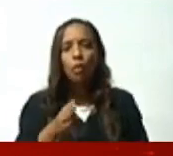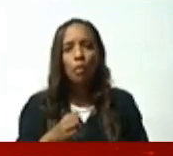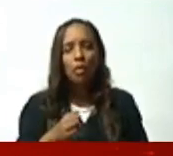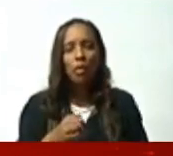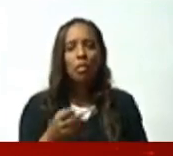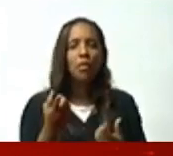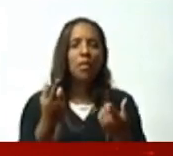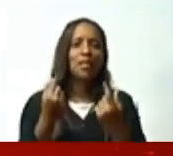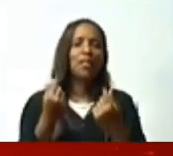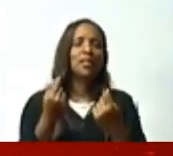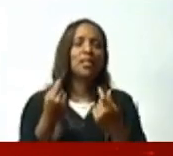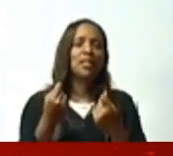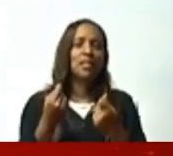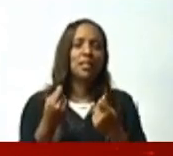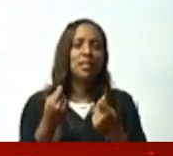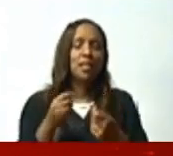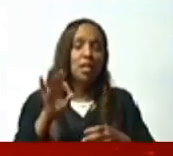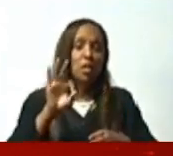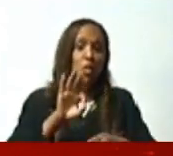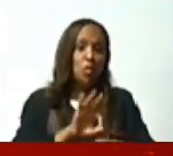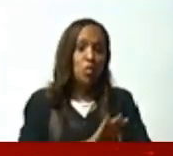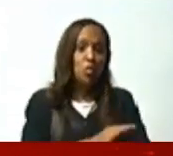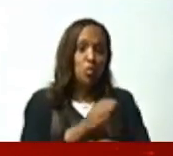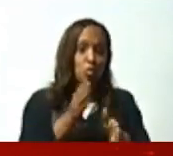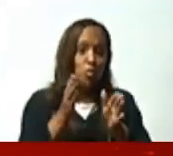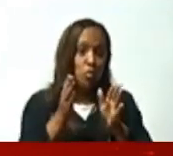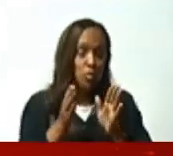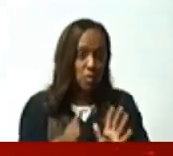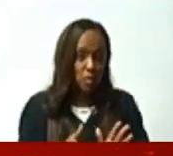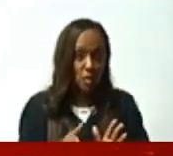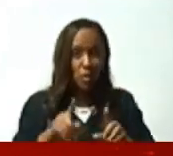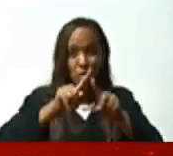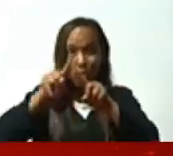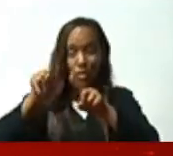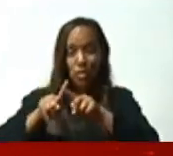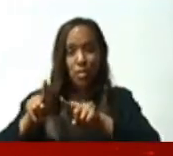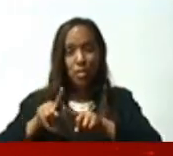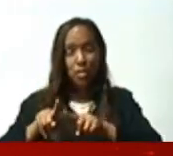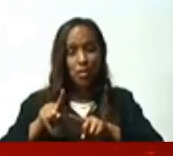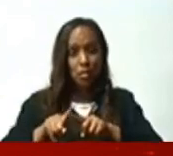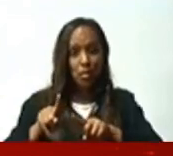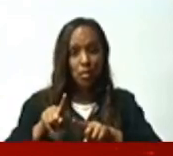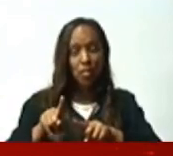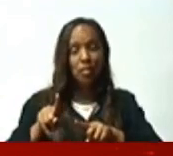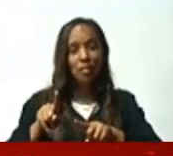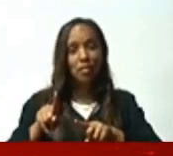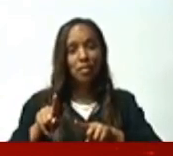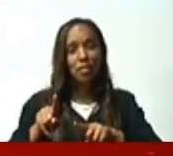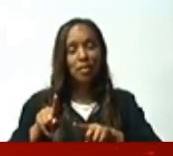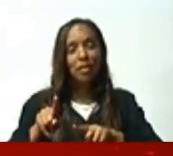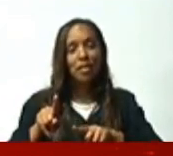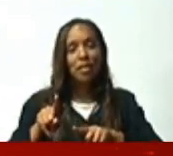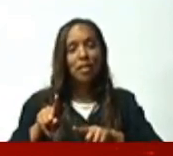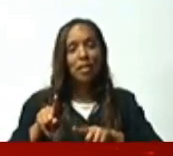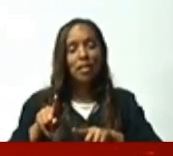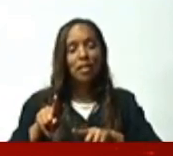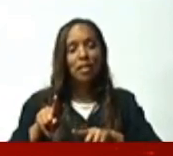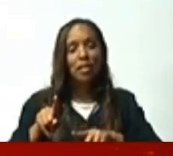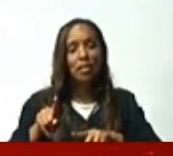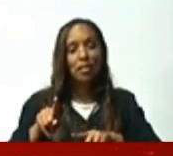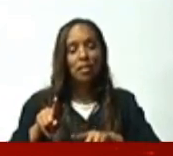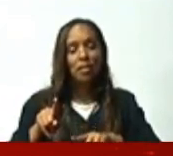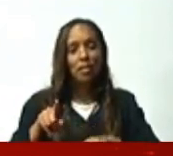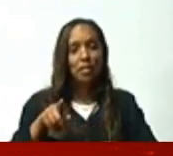estaban. Y hablo hasta de neo-PRMistas que quieren venderse más luisista que Luis. Sobre esa